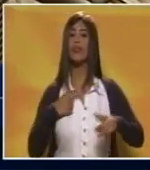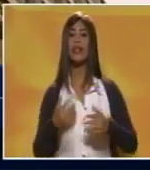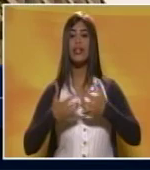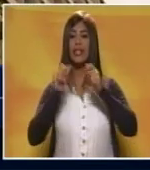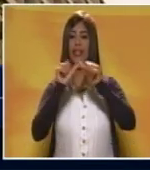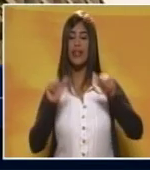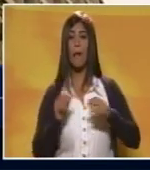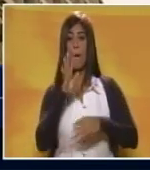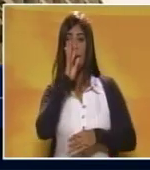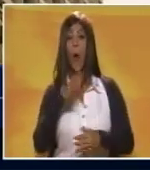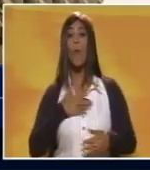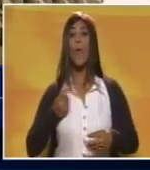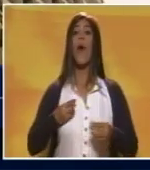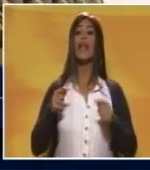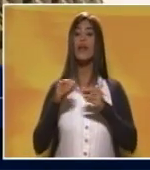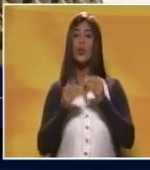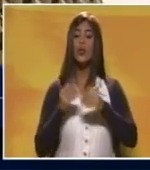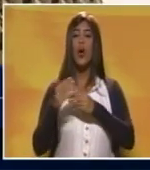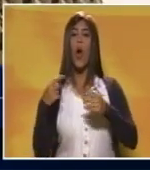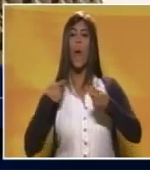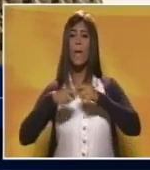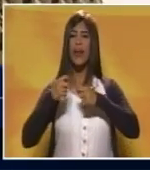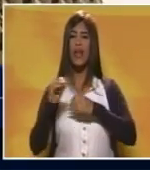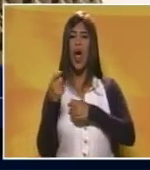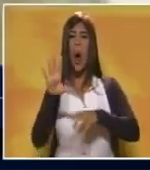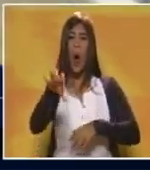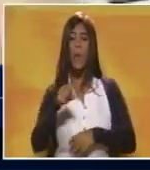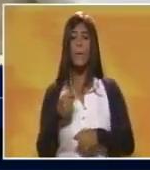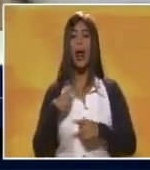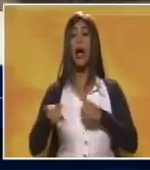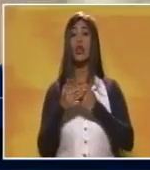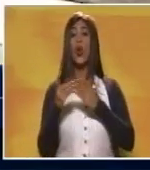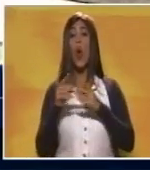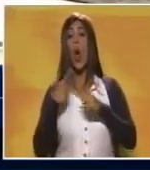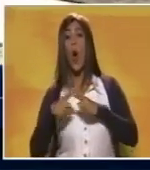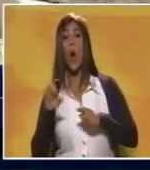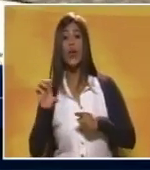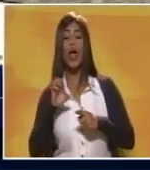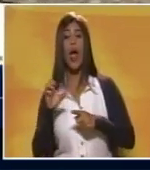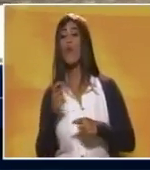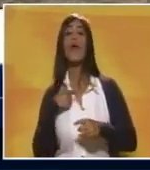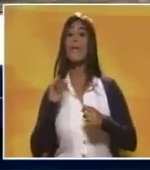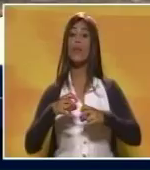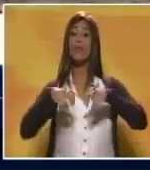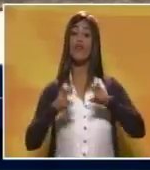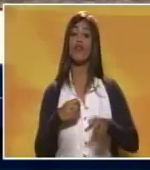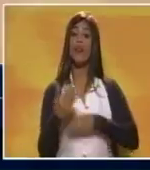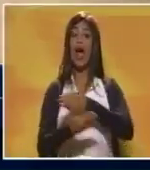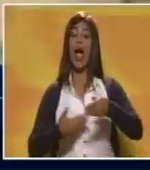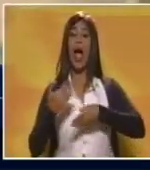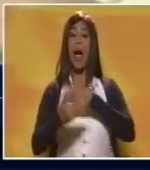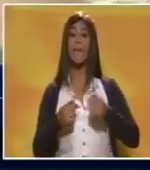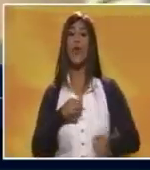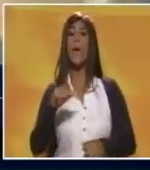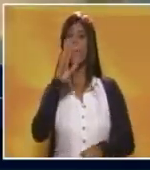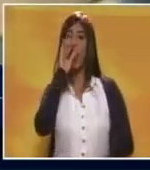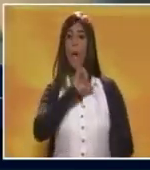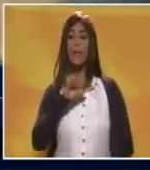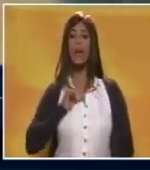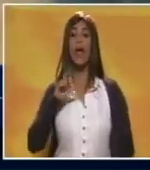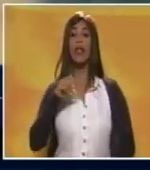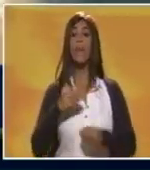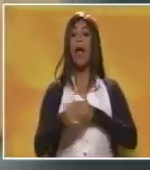Nacional realizar operaciones de compra y venta en moneda extranjera a través de sus mesas de cambio con sus clientes del sector privado y